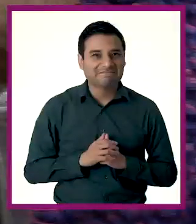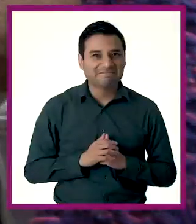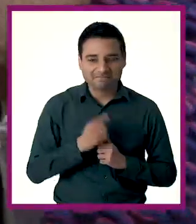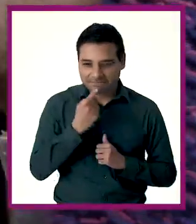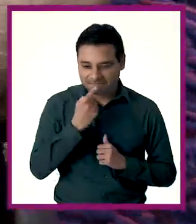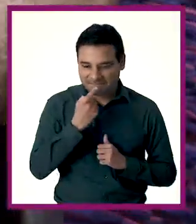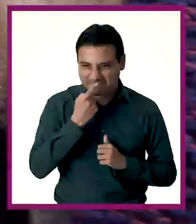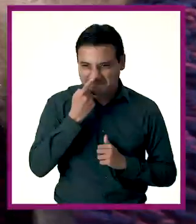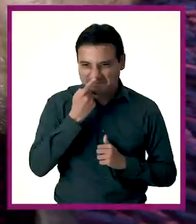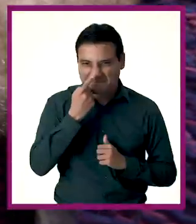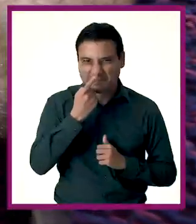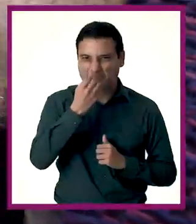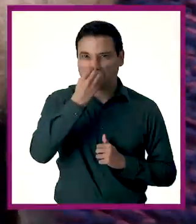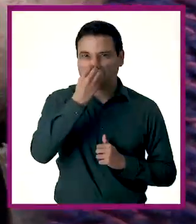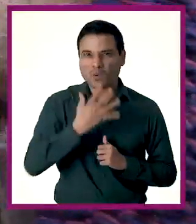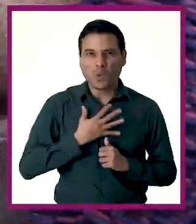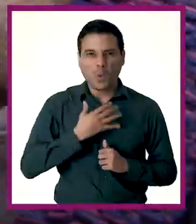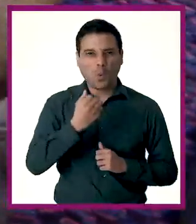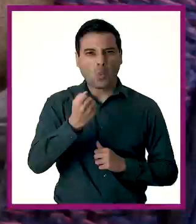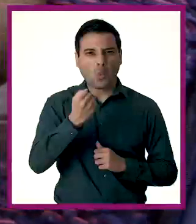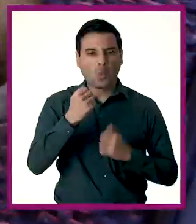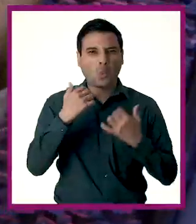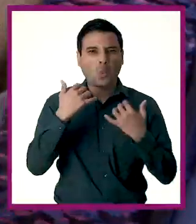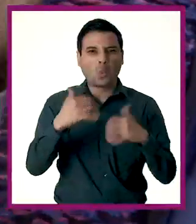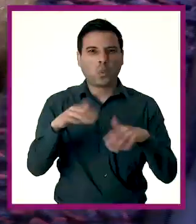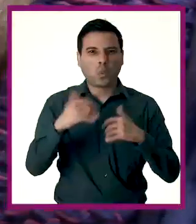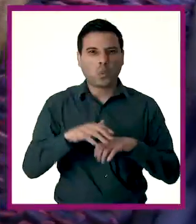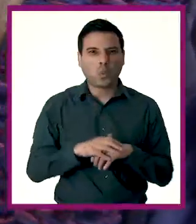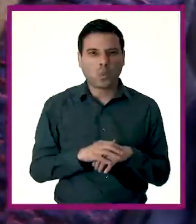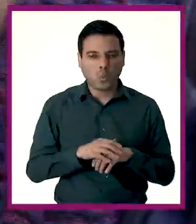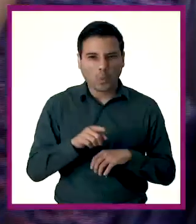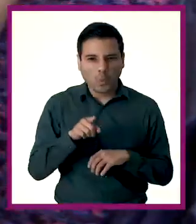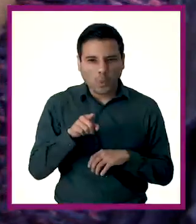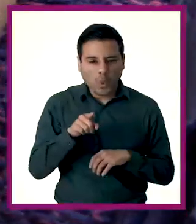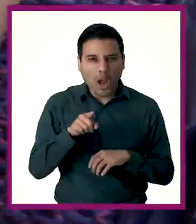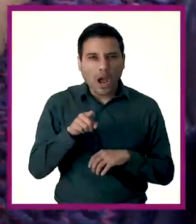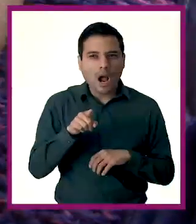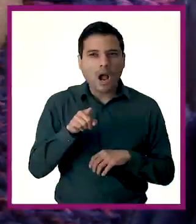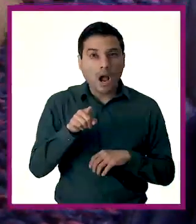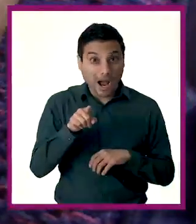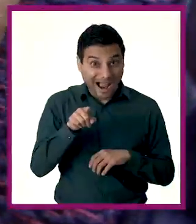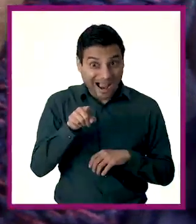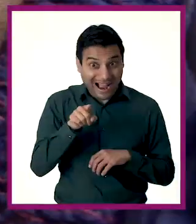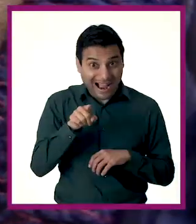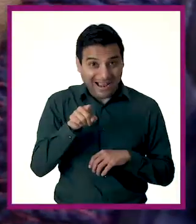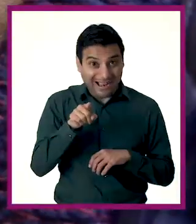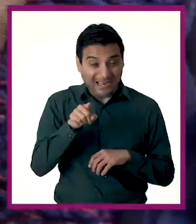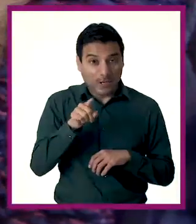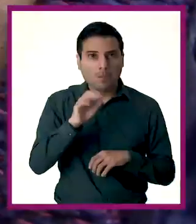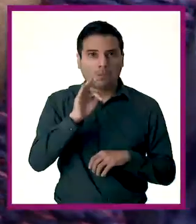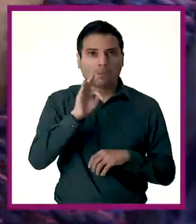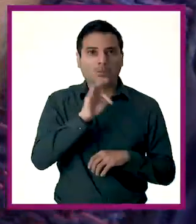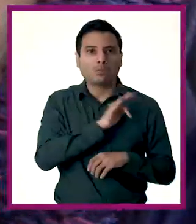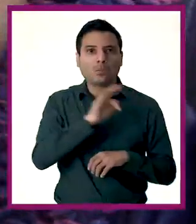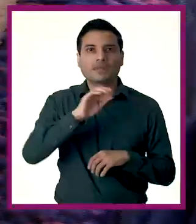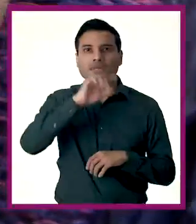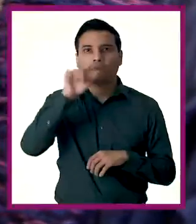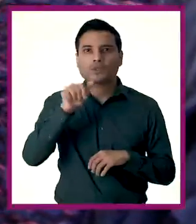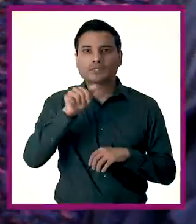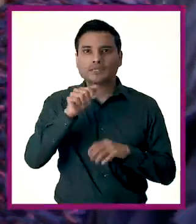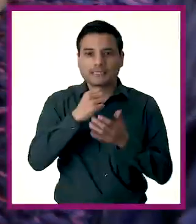Que es tremendo el olor. Crème de menthe. Me dicen que con esto se hace